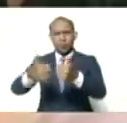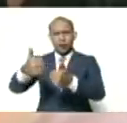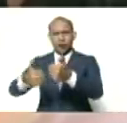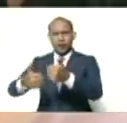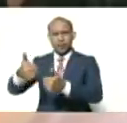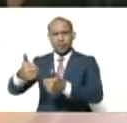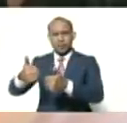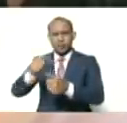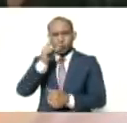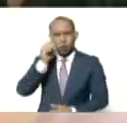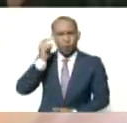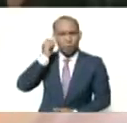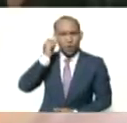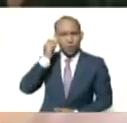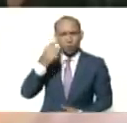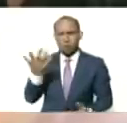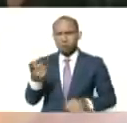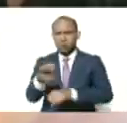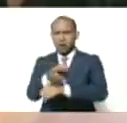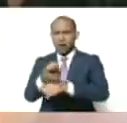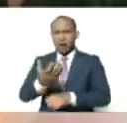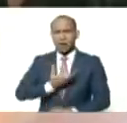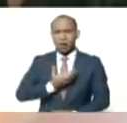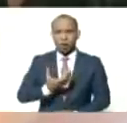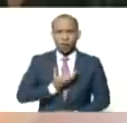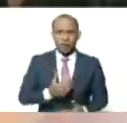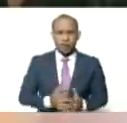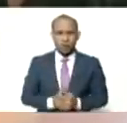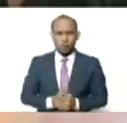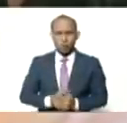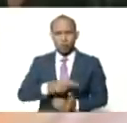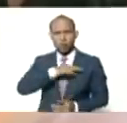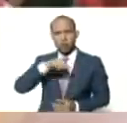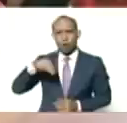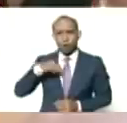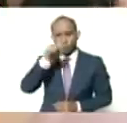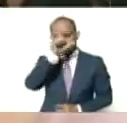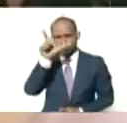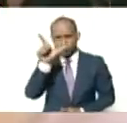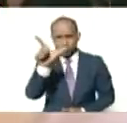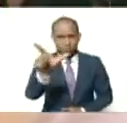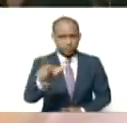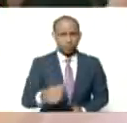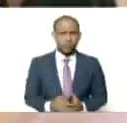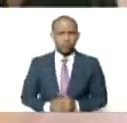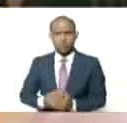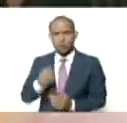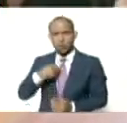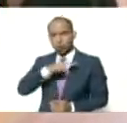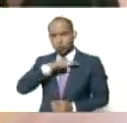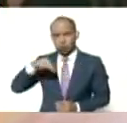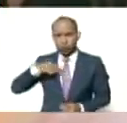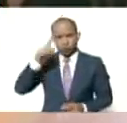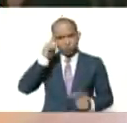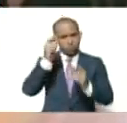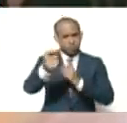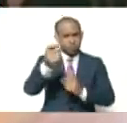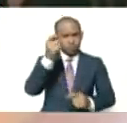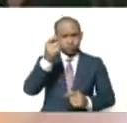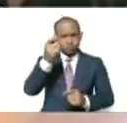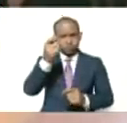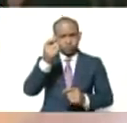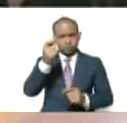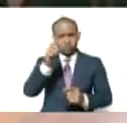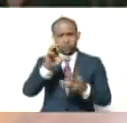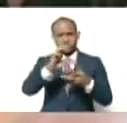candidatas y candidatos, alcaldes y gobernadores de nuestro partido, reconocemos el carácter